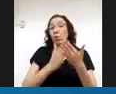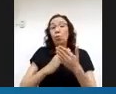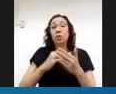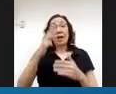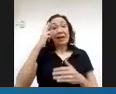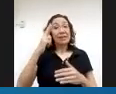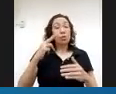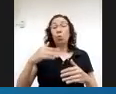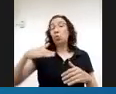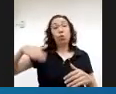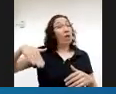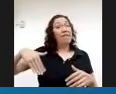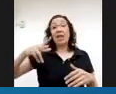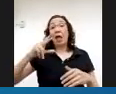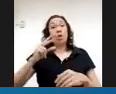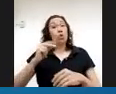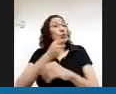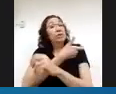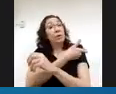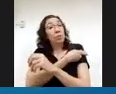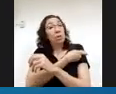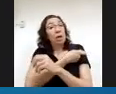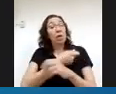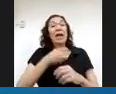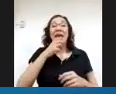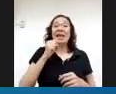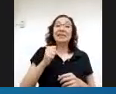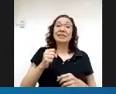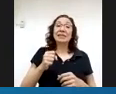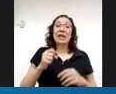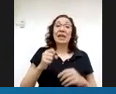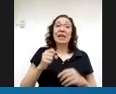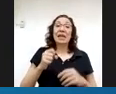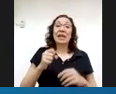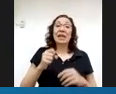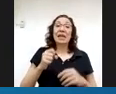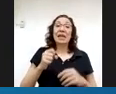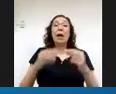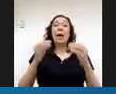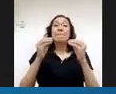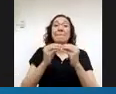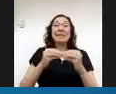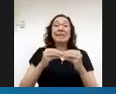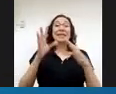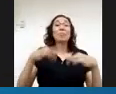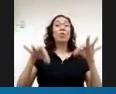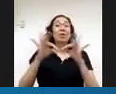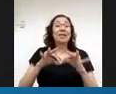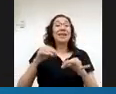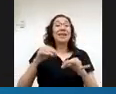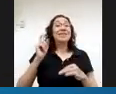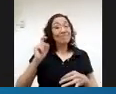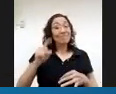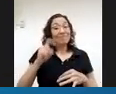haya recibido la vacuna, es el grupo más prioritario para poder hacerlo.